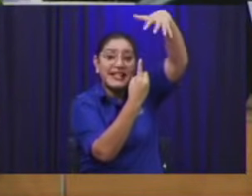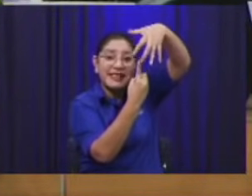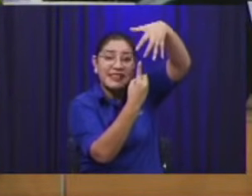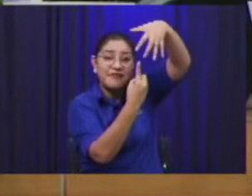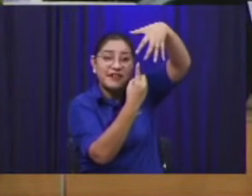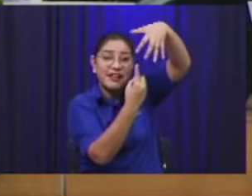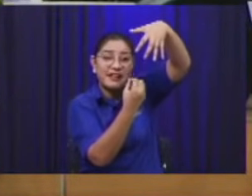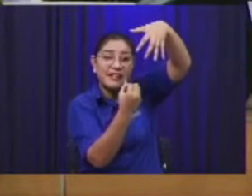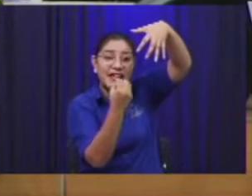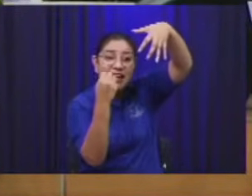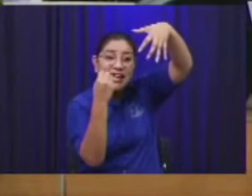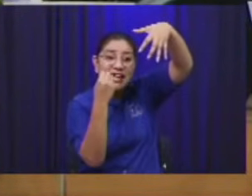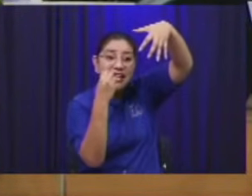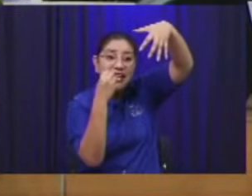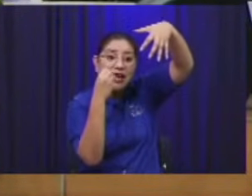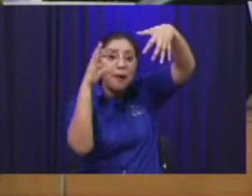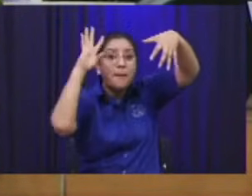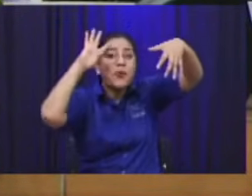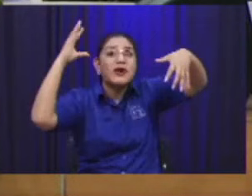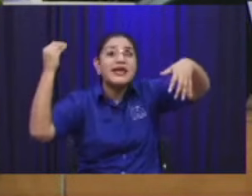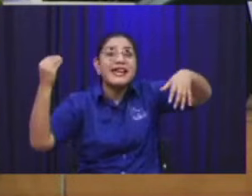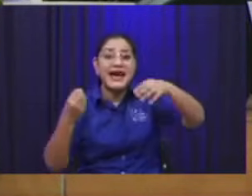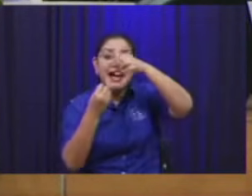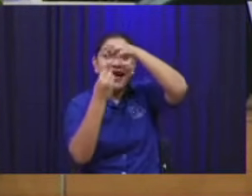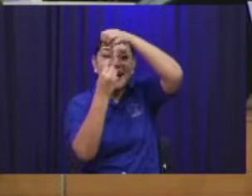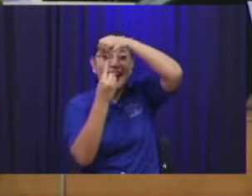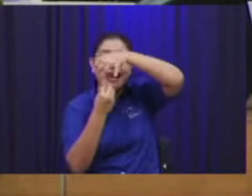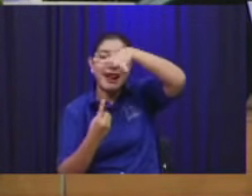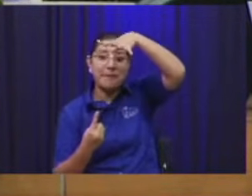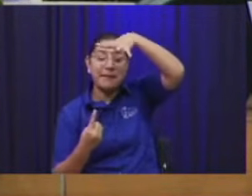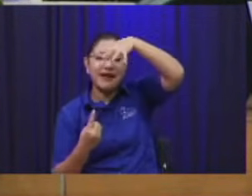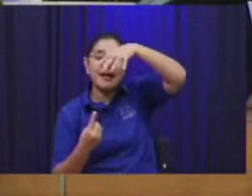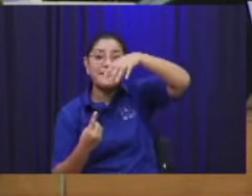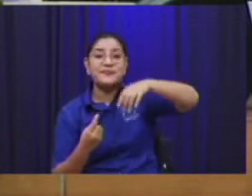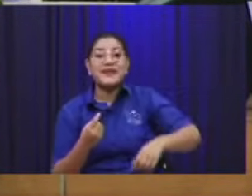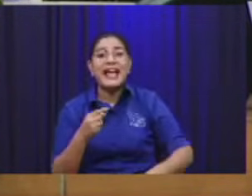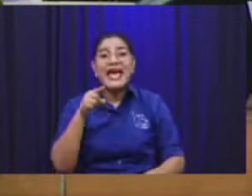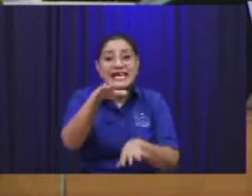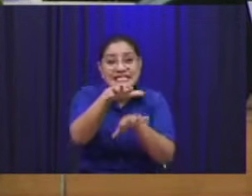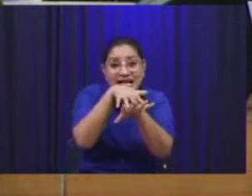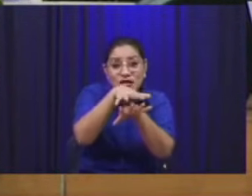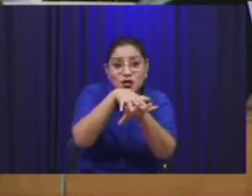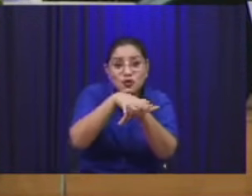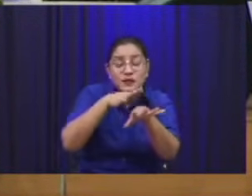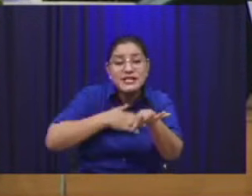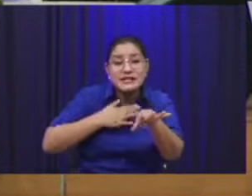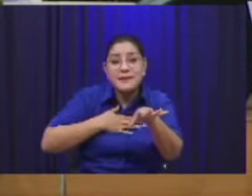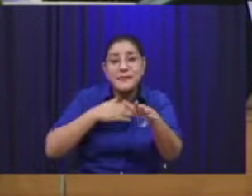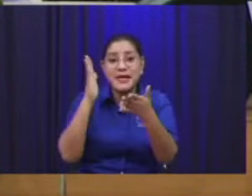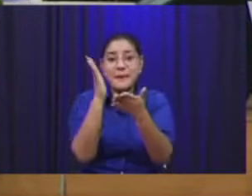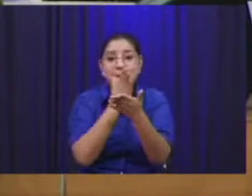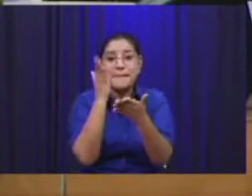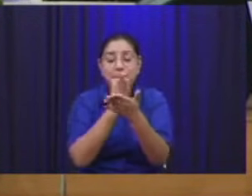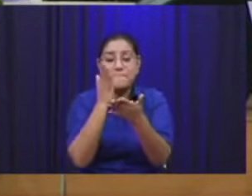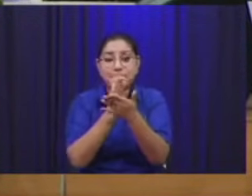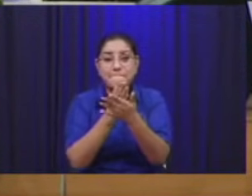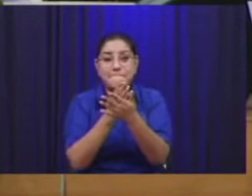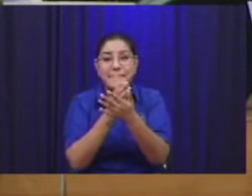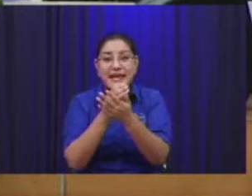porque la ampara es a mí es tu palabra y lumbreras